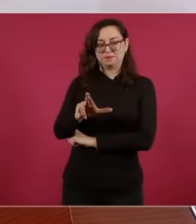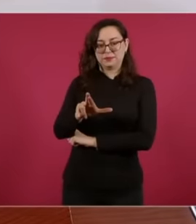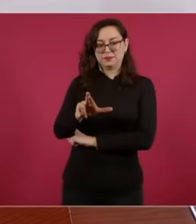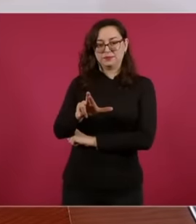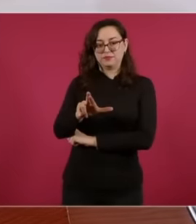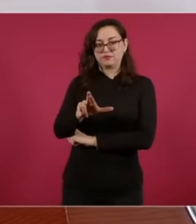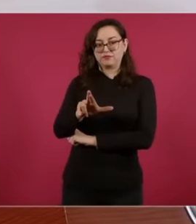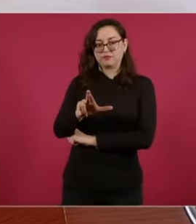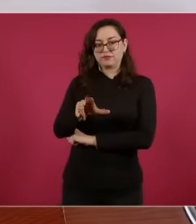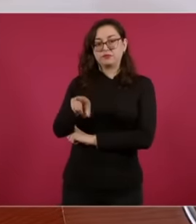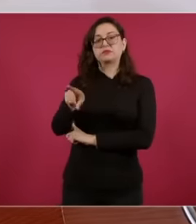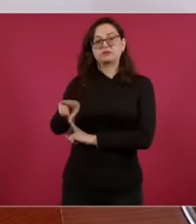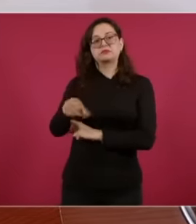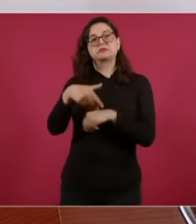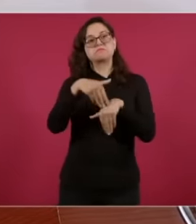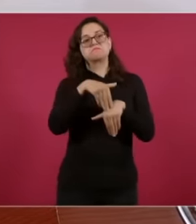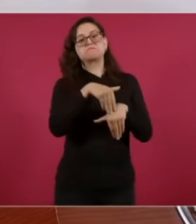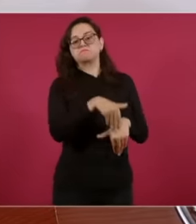para actuar,